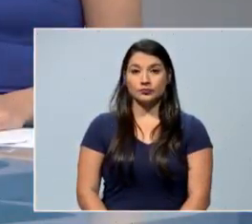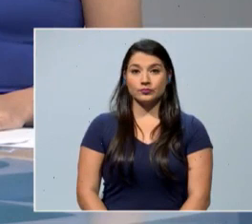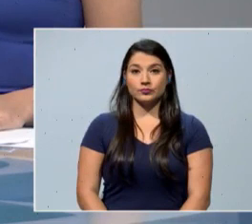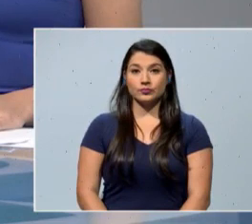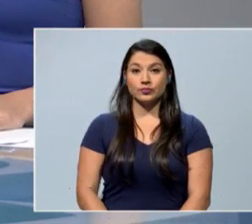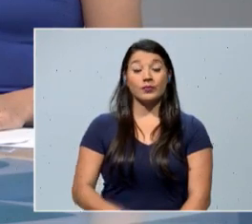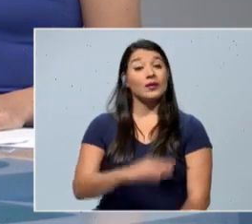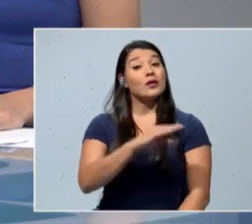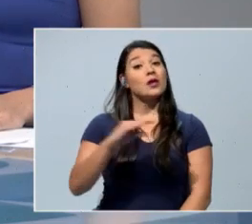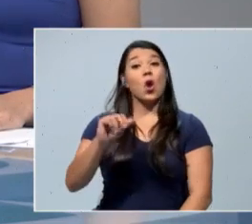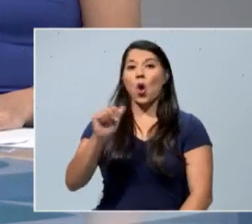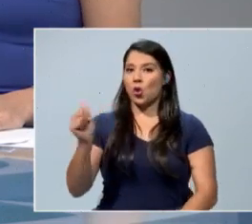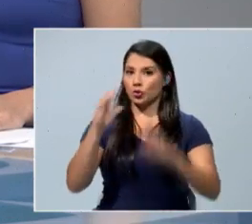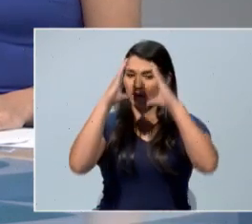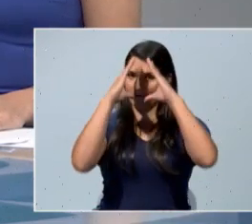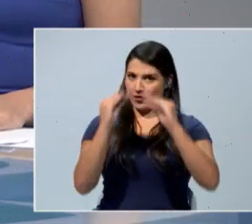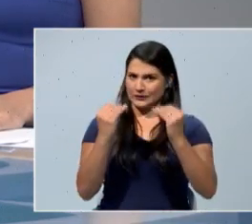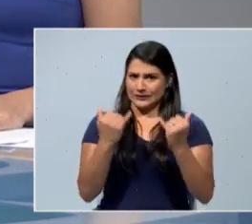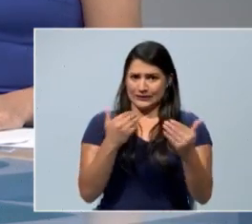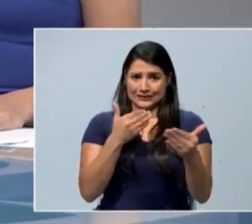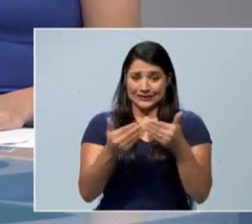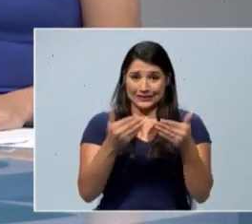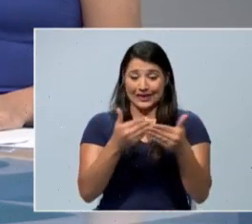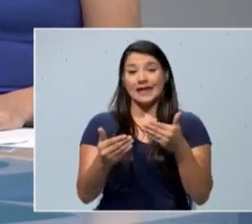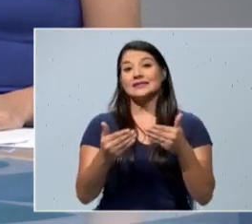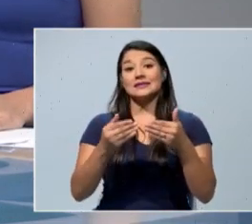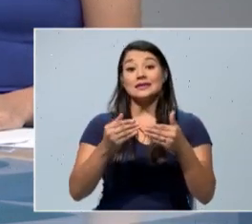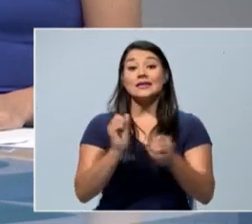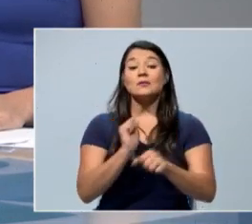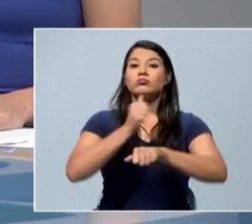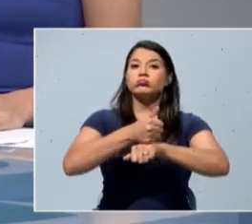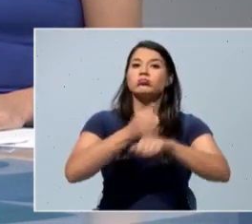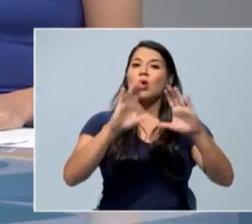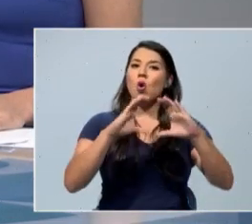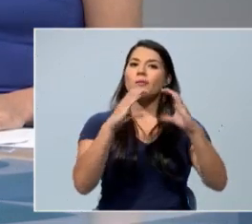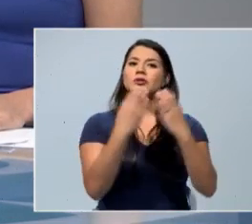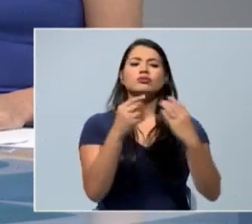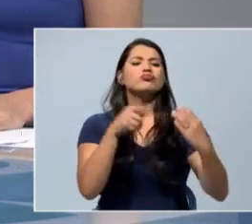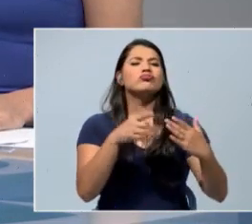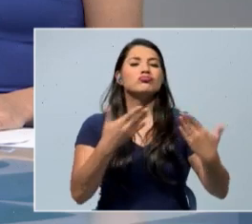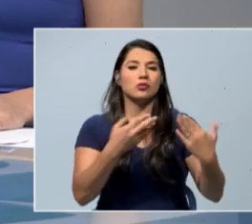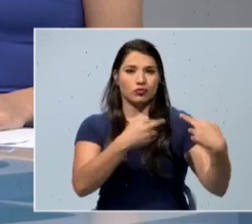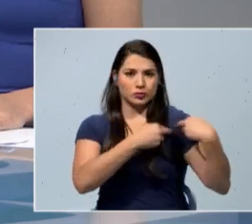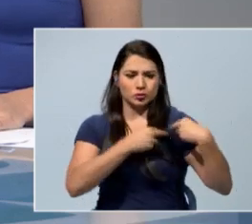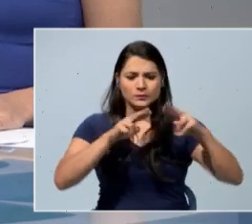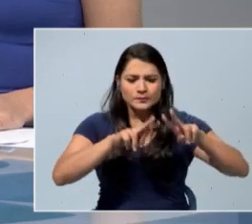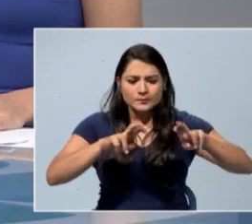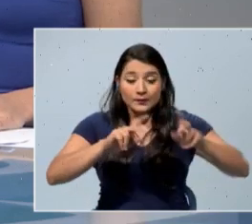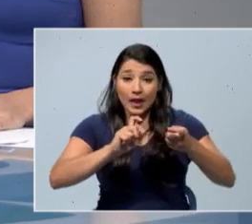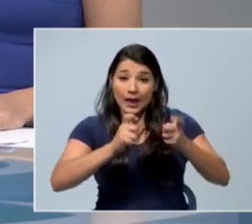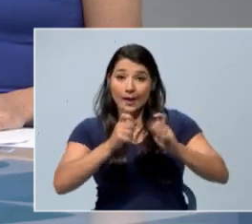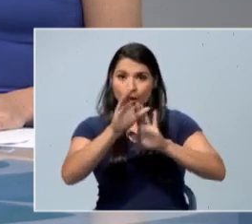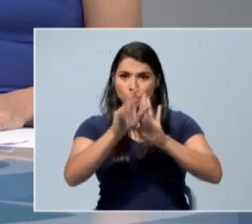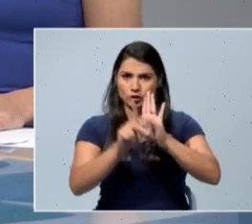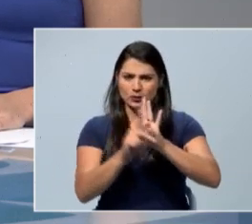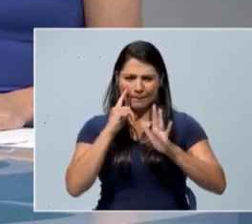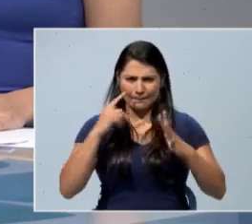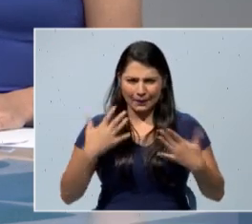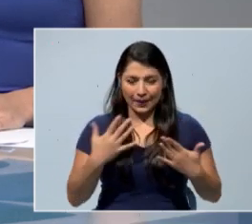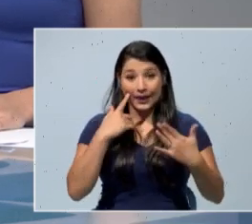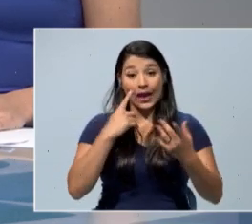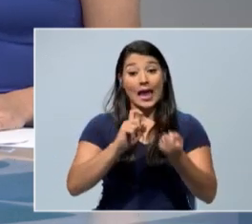Y en otras informaciones, está a punto de ser conformada la comisión que analizará la reforma constitucional para disminuir de